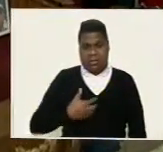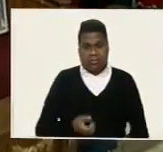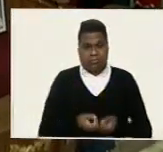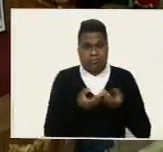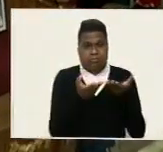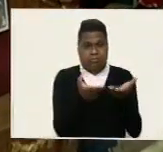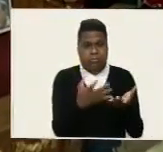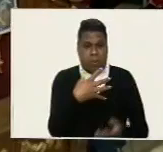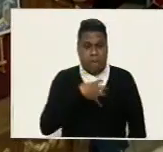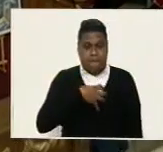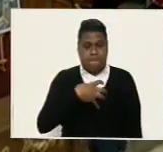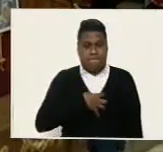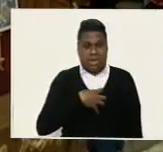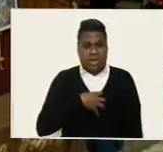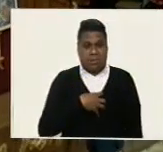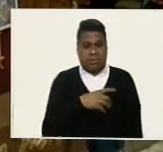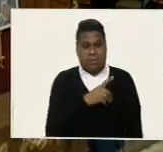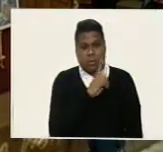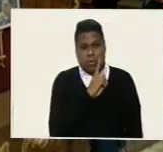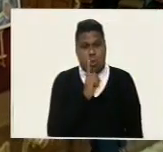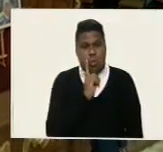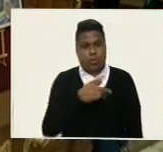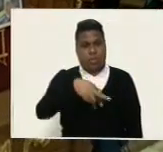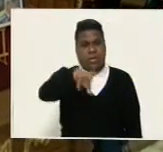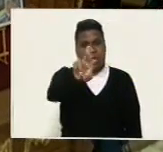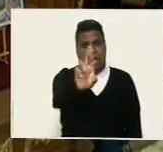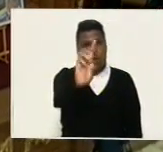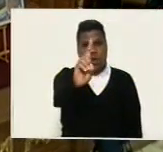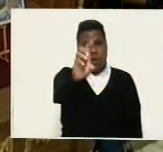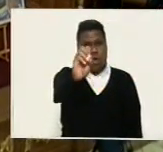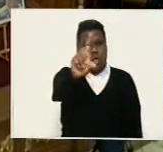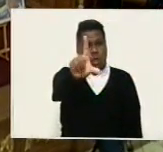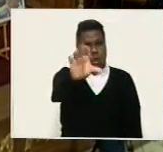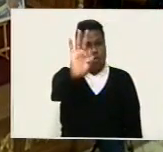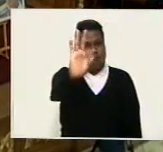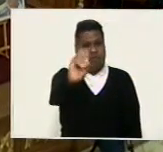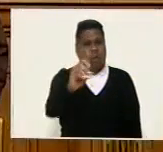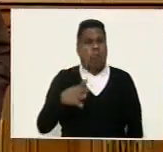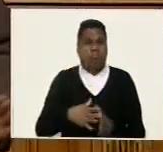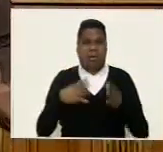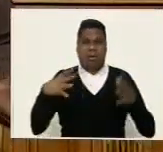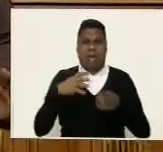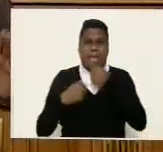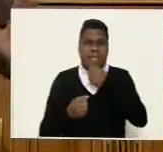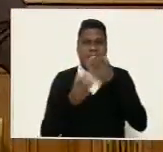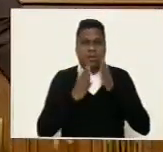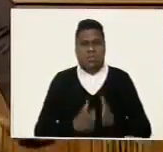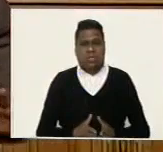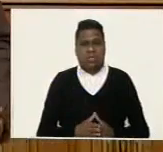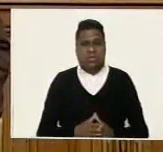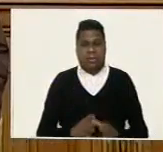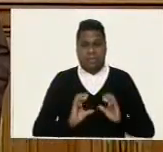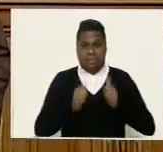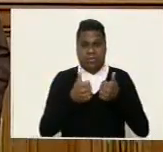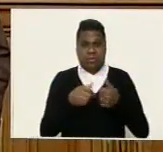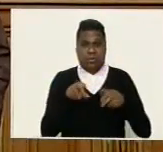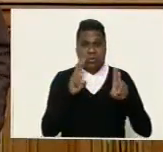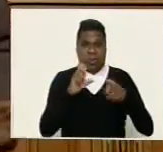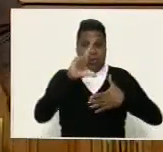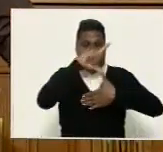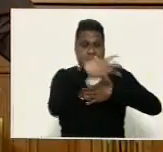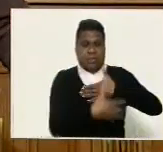El premio Rodolfo Walsh, que fue un gran revolucionario, un gran periodista, fundador de Prensa Latina aquí en América Latina.